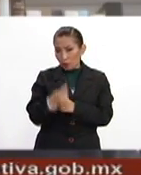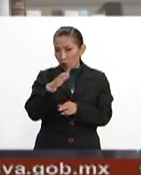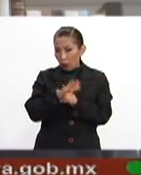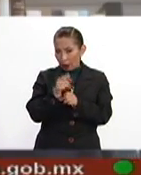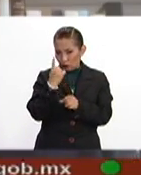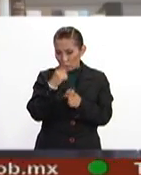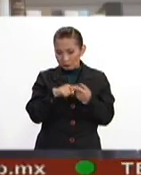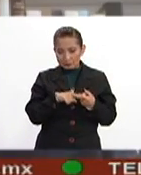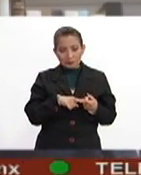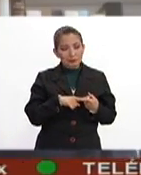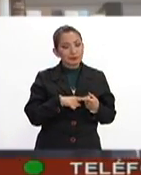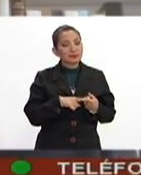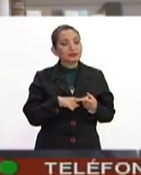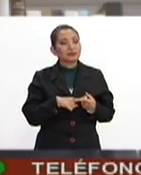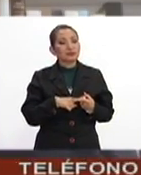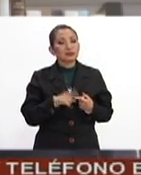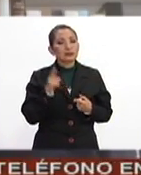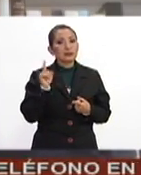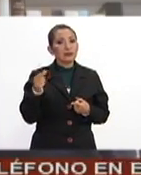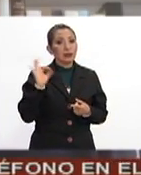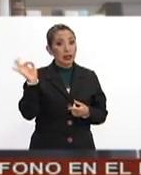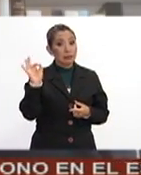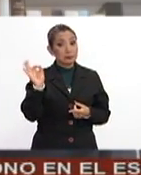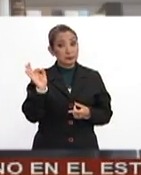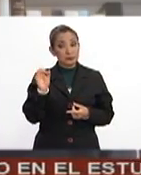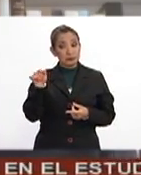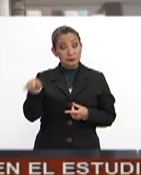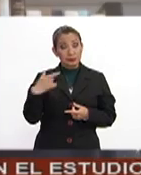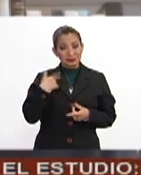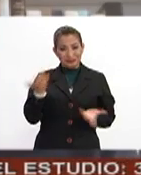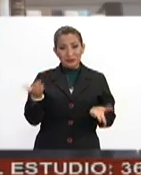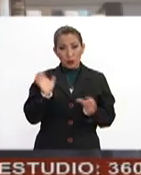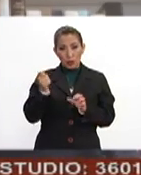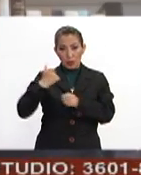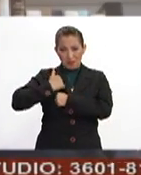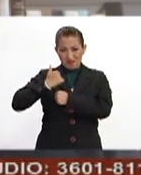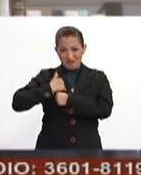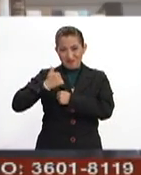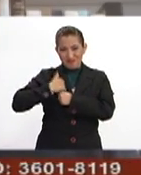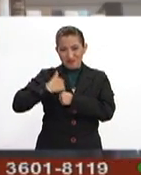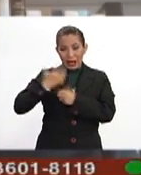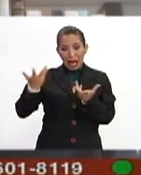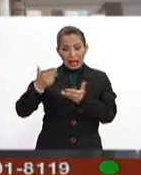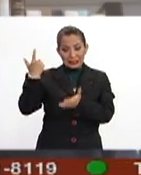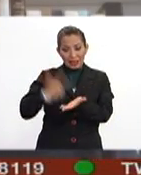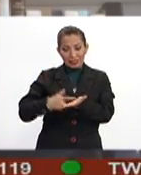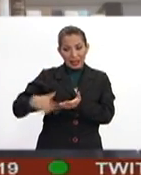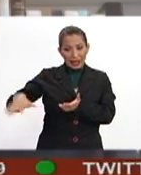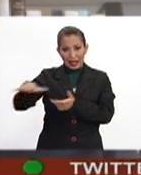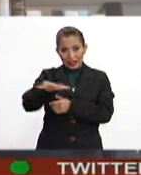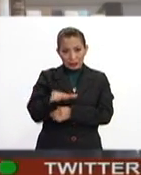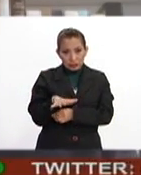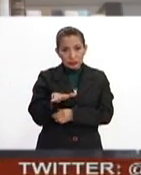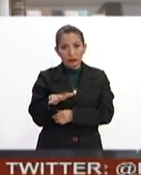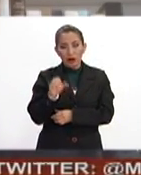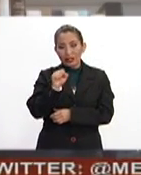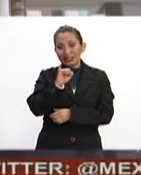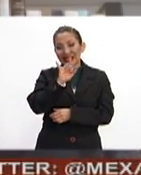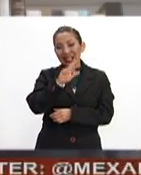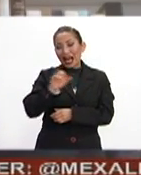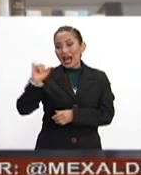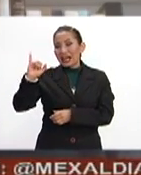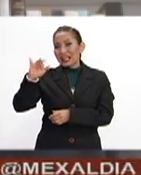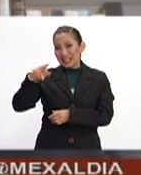primero, Omar, Pati, es que probablemente en la campaña militar que se desarrolla entre Siria e